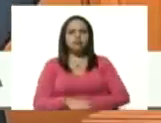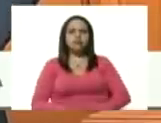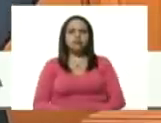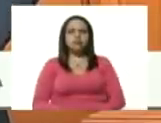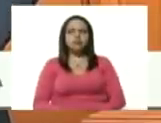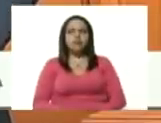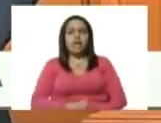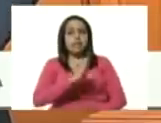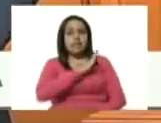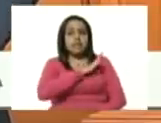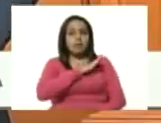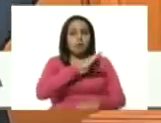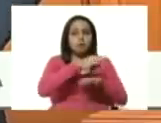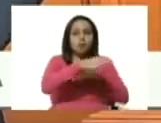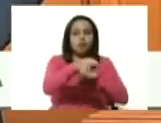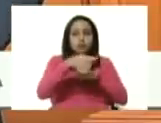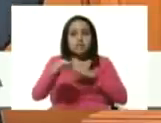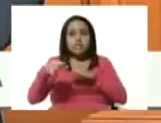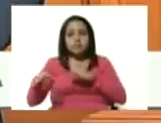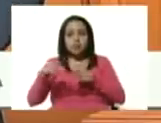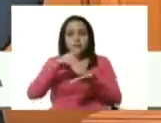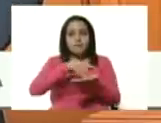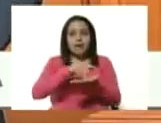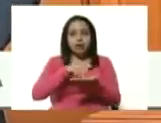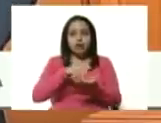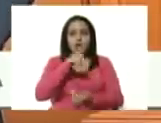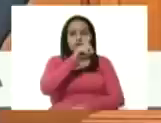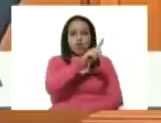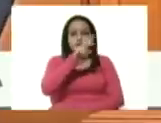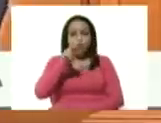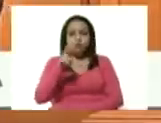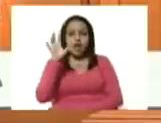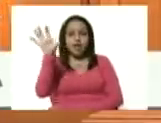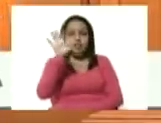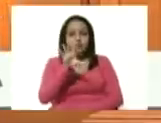Tenemos municipios y parroquias de 12 estados,